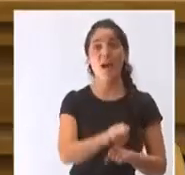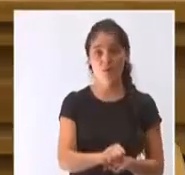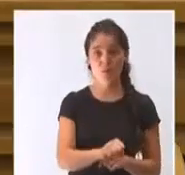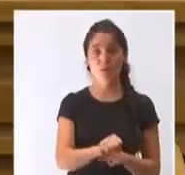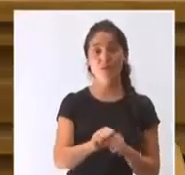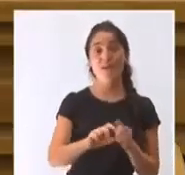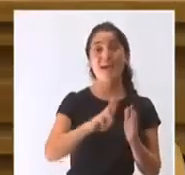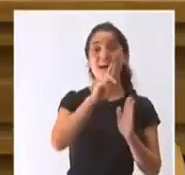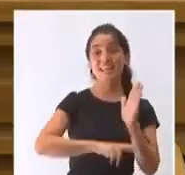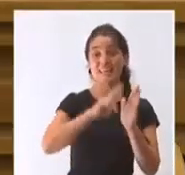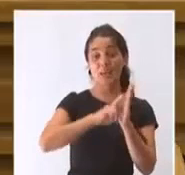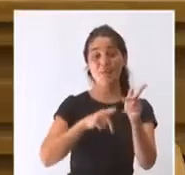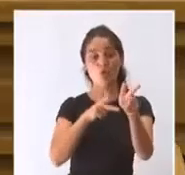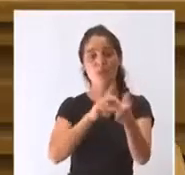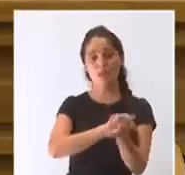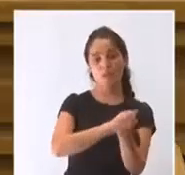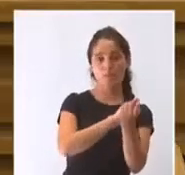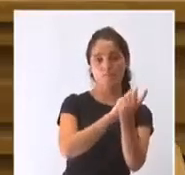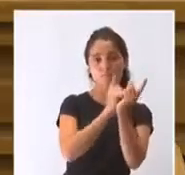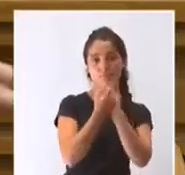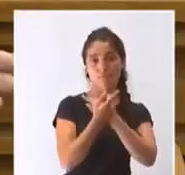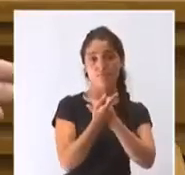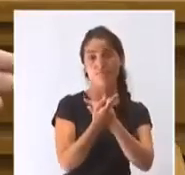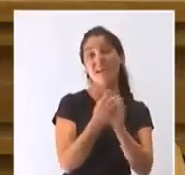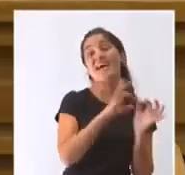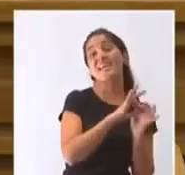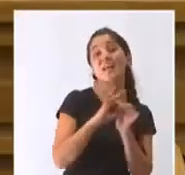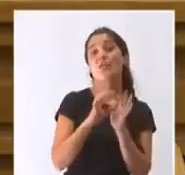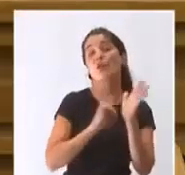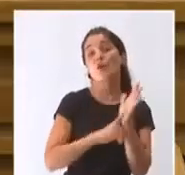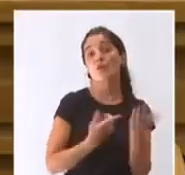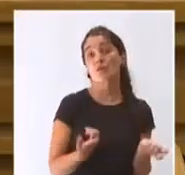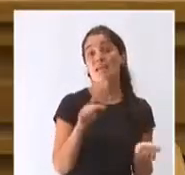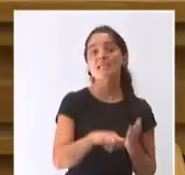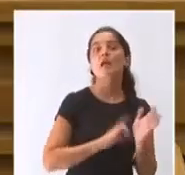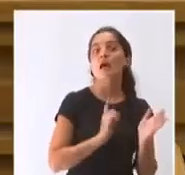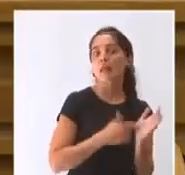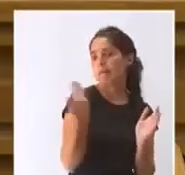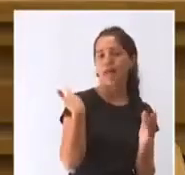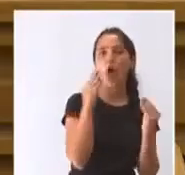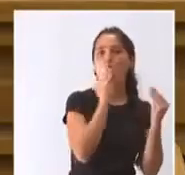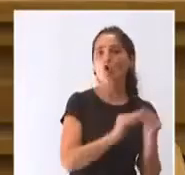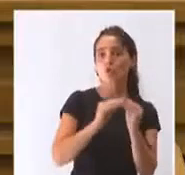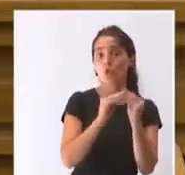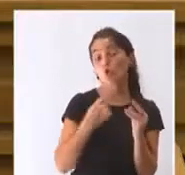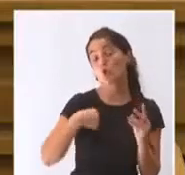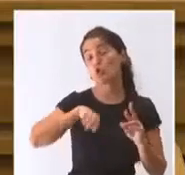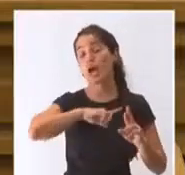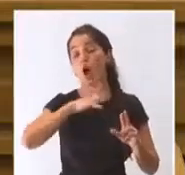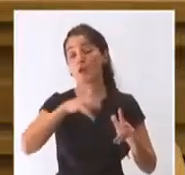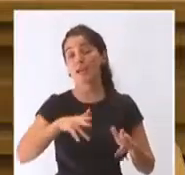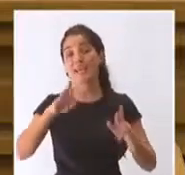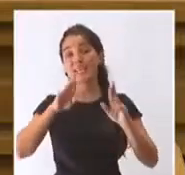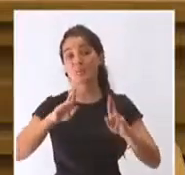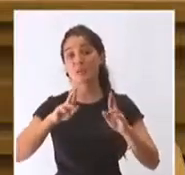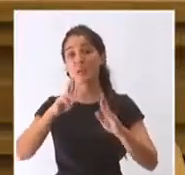caza necesario como consecuencia de la de la ley tuvo muchísimo consenso a la ley con lo cual esperamos que el reglamento también lo tenga como lo